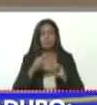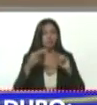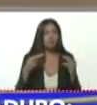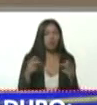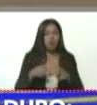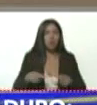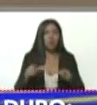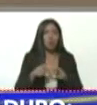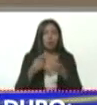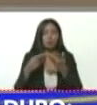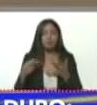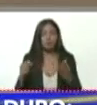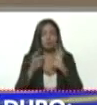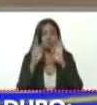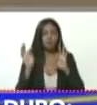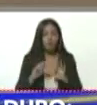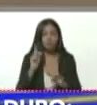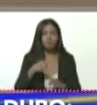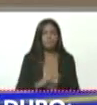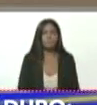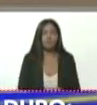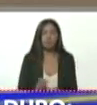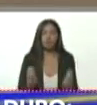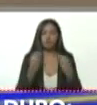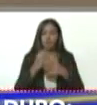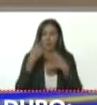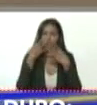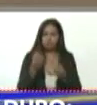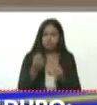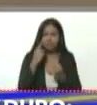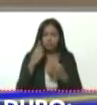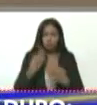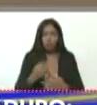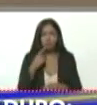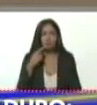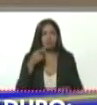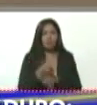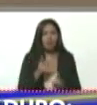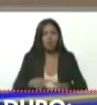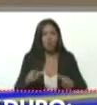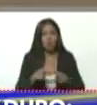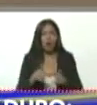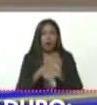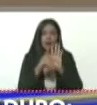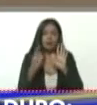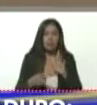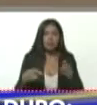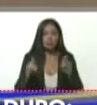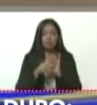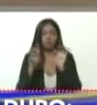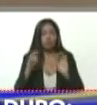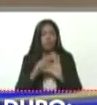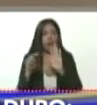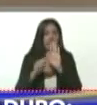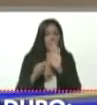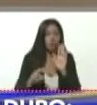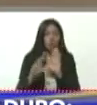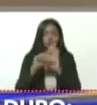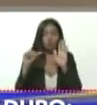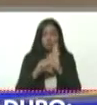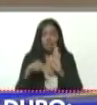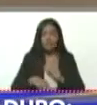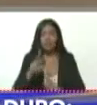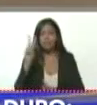desde la divergencia, pero en la convicción absoluta de que las salidas al margen de la legalidad y del orden constitucional de